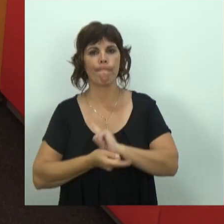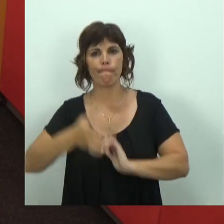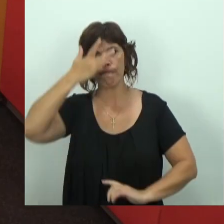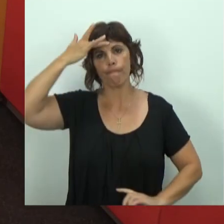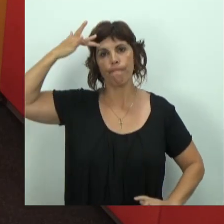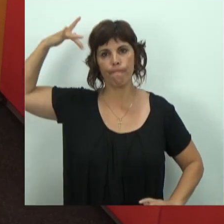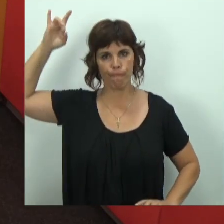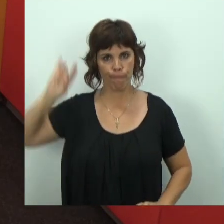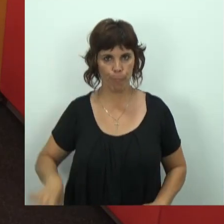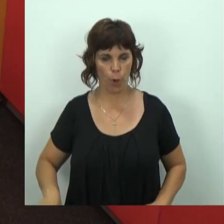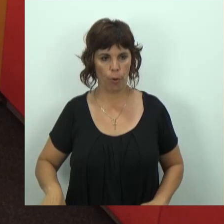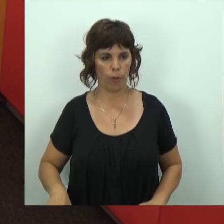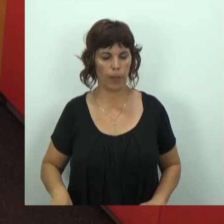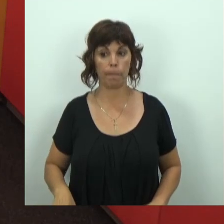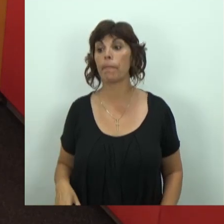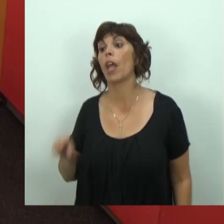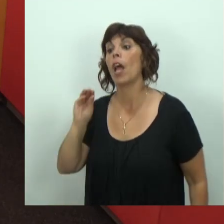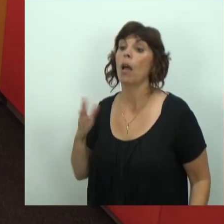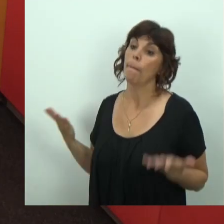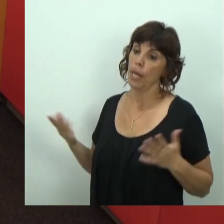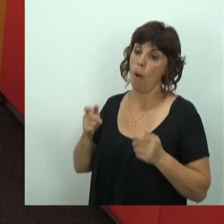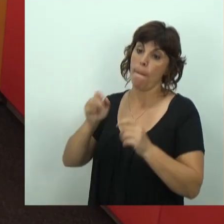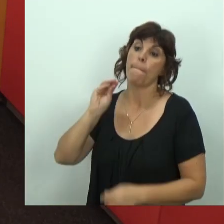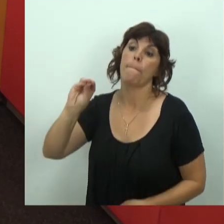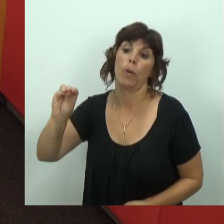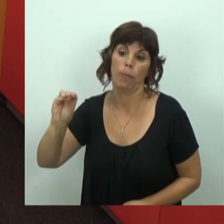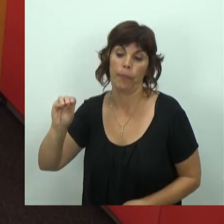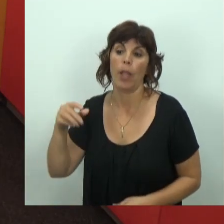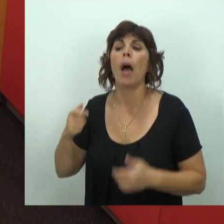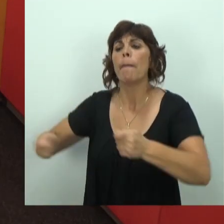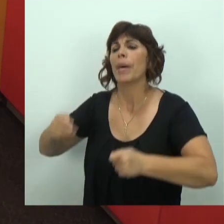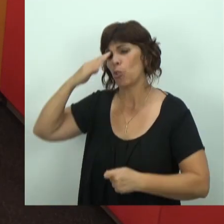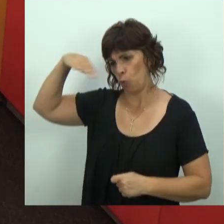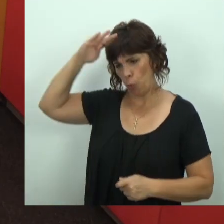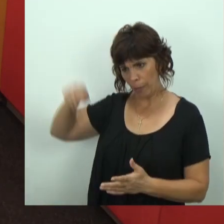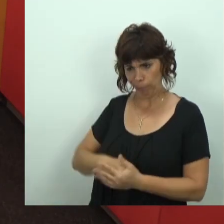Me han preguntado, pastor, ¿hasta cuándo tengo que orar por una cosa?